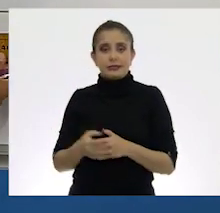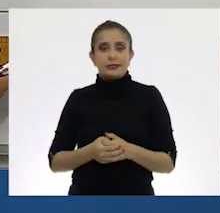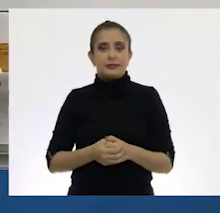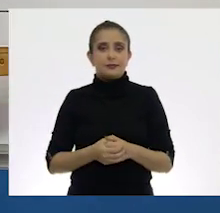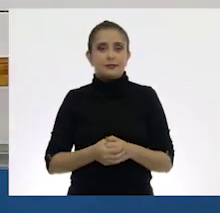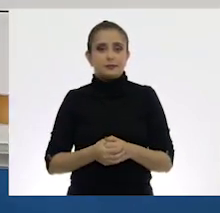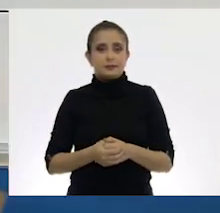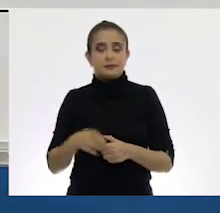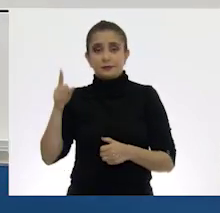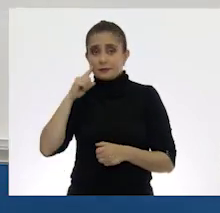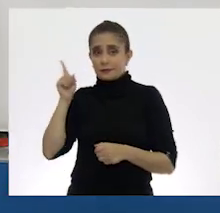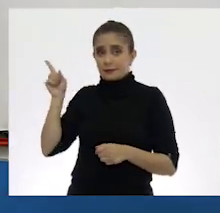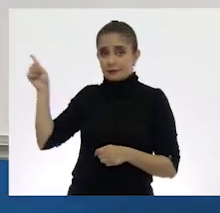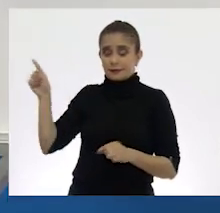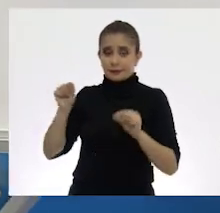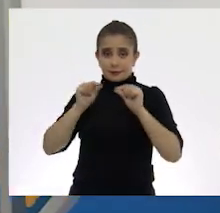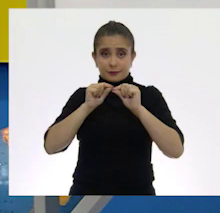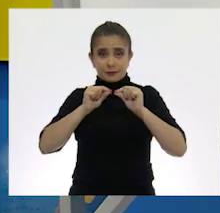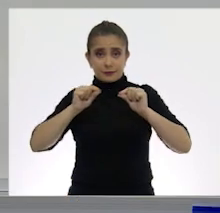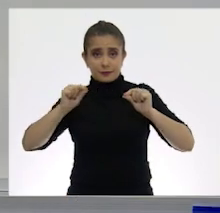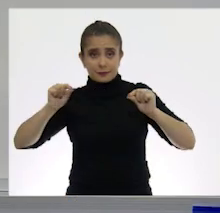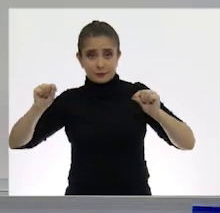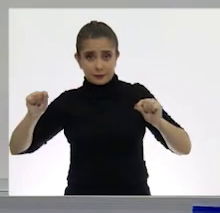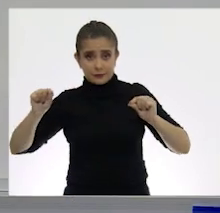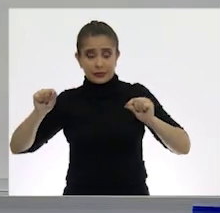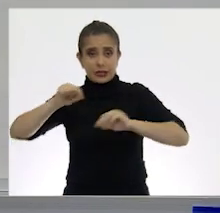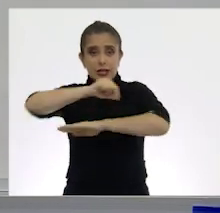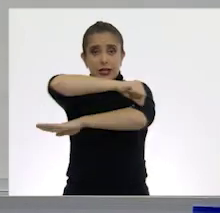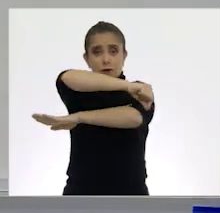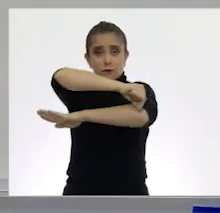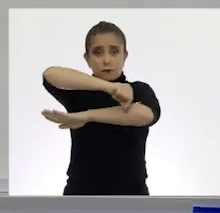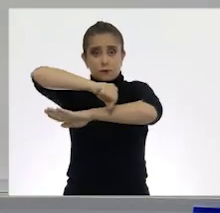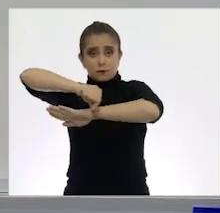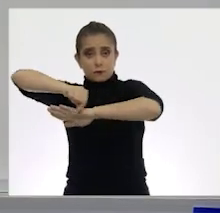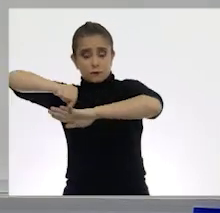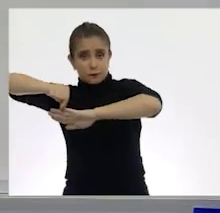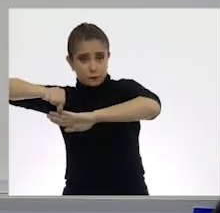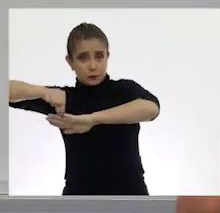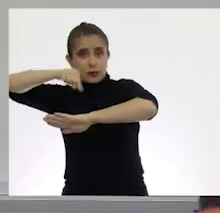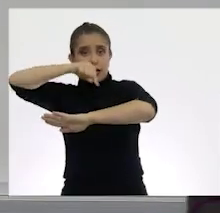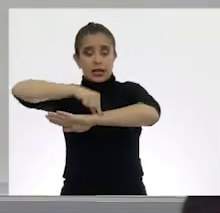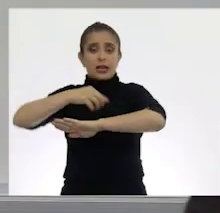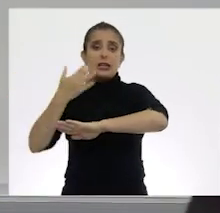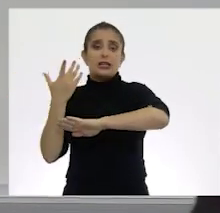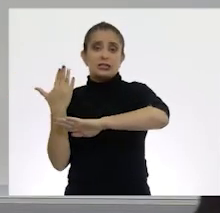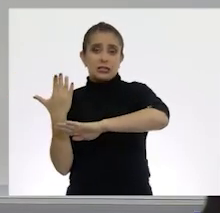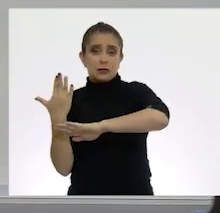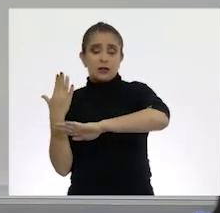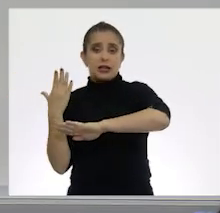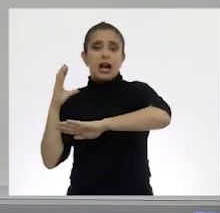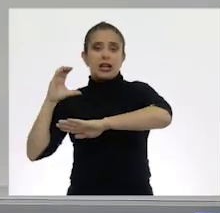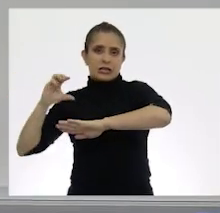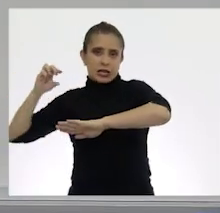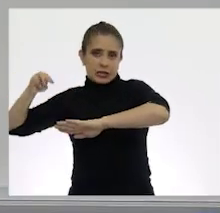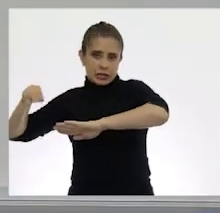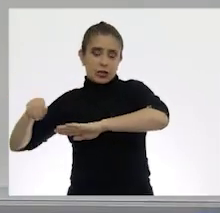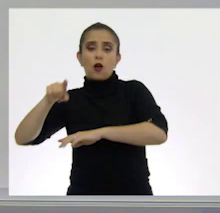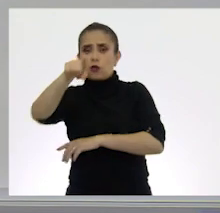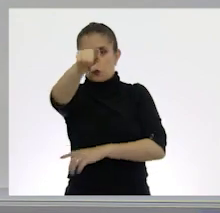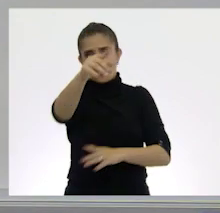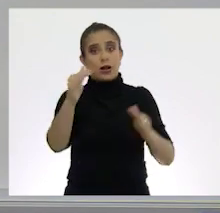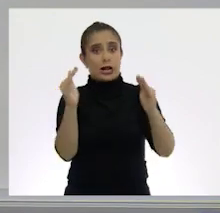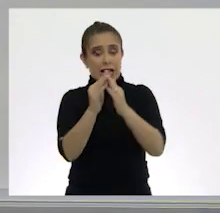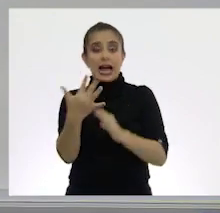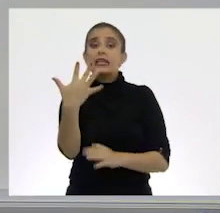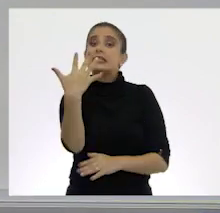Lo que yo acabo de trazar aquí es una línea de 50 centímetros. Ustedes la van a hacer en casa